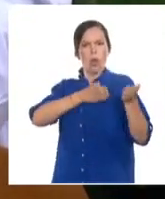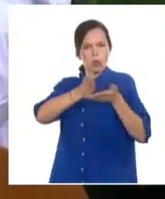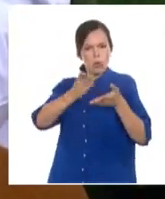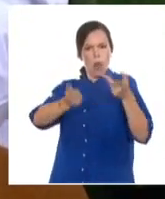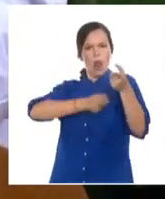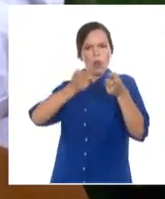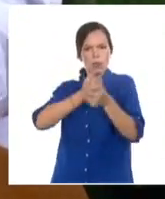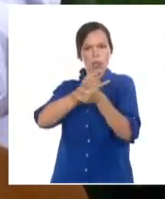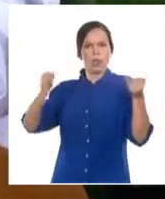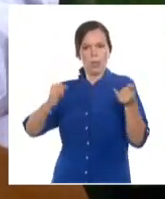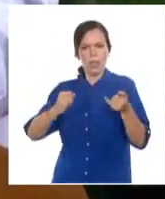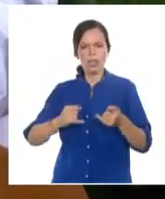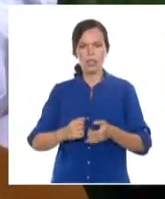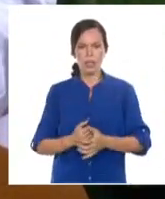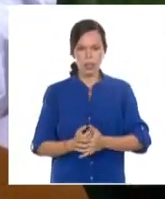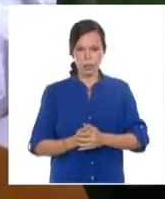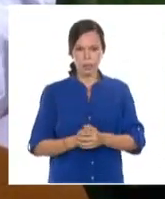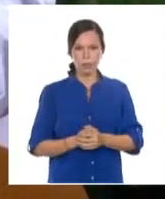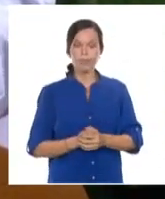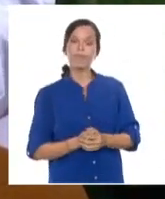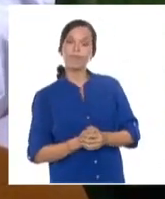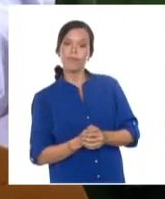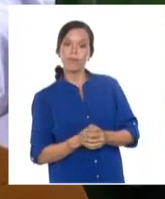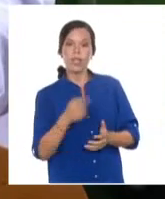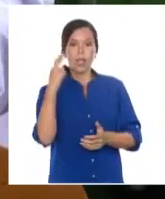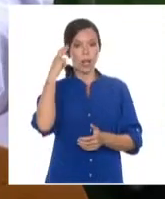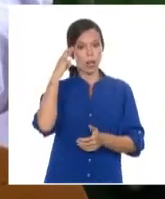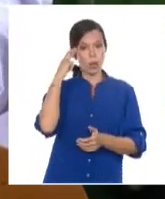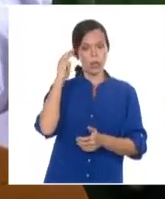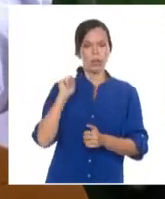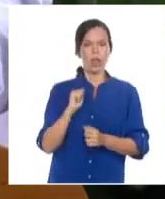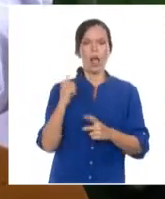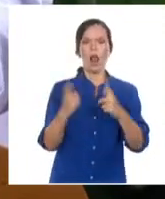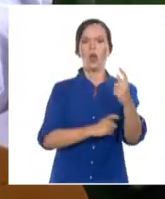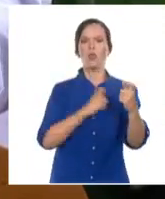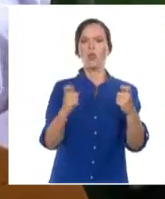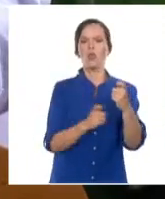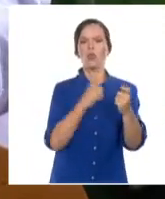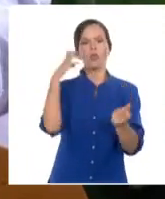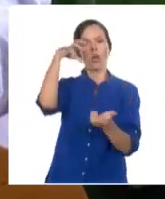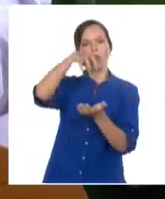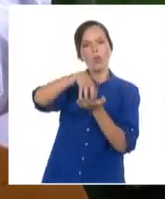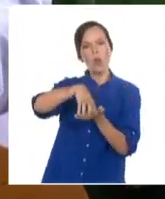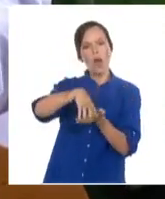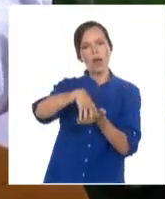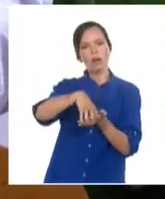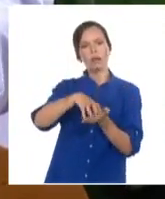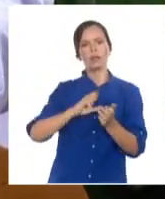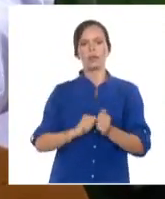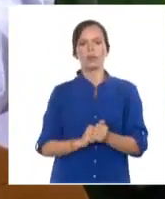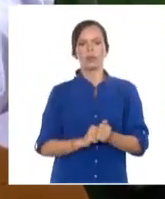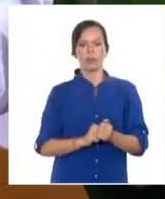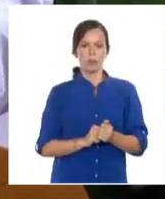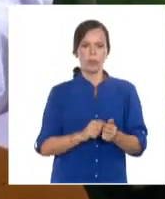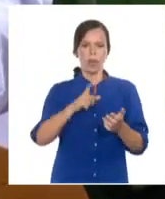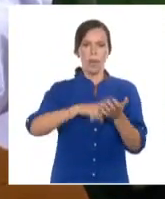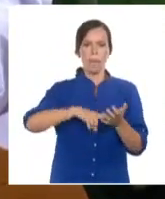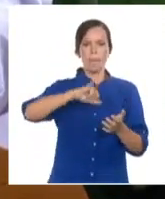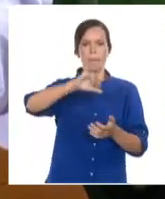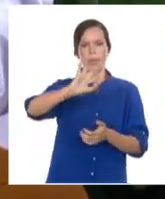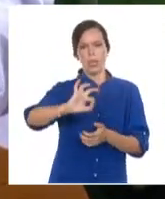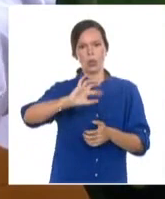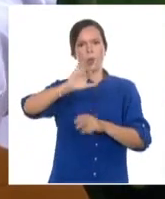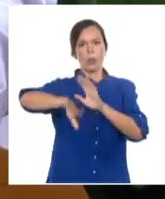entonces evocar aquel primer combate de Alegría de Pío también sorpresivo tras el desembarco del Granma y que